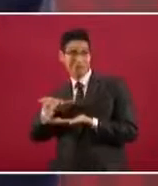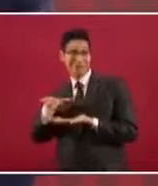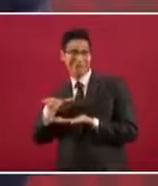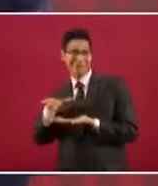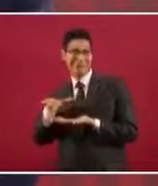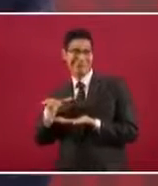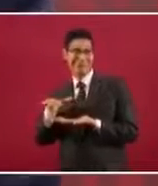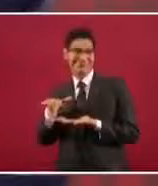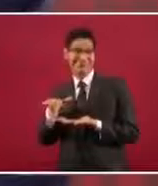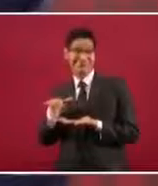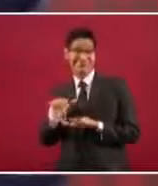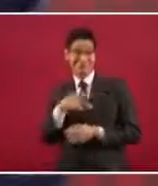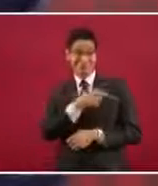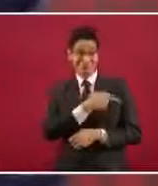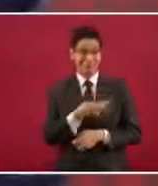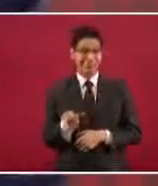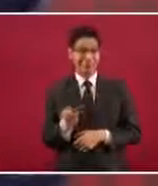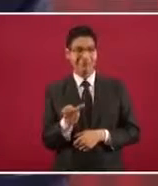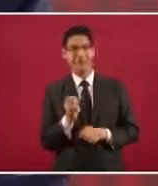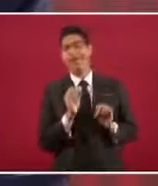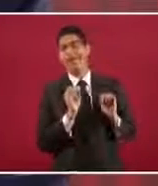y dejar en el abandono a los pobres,